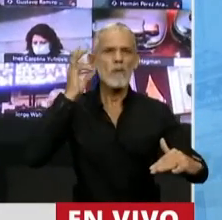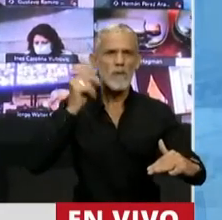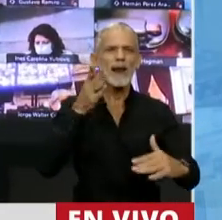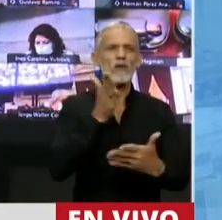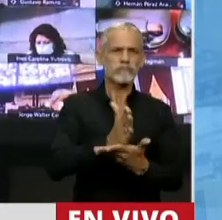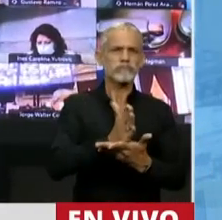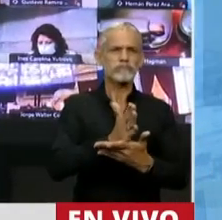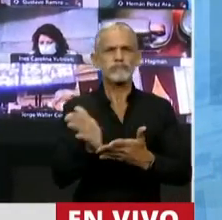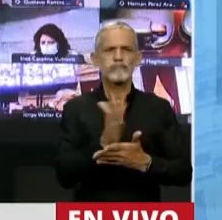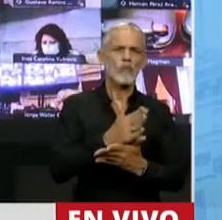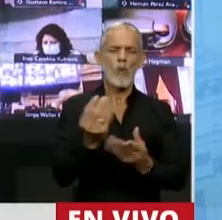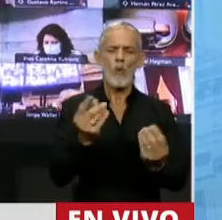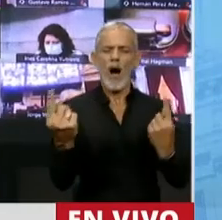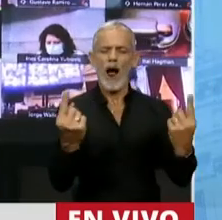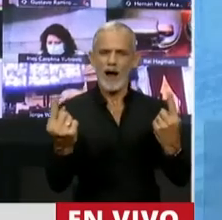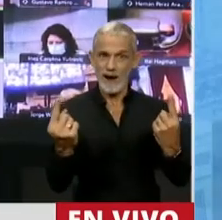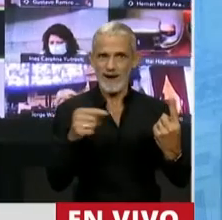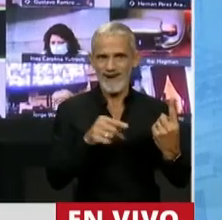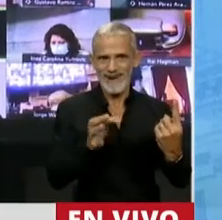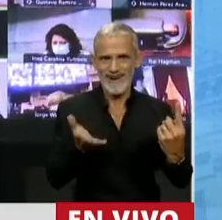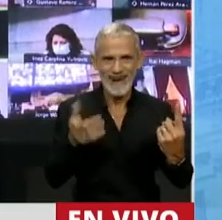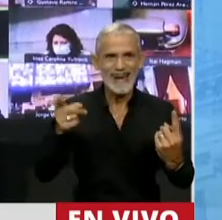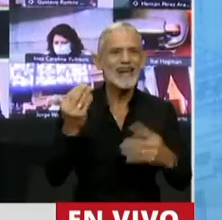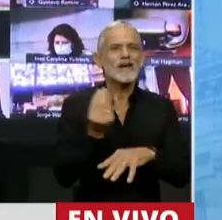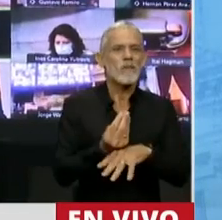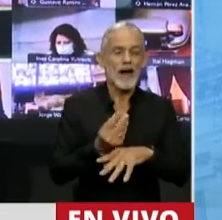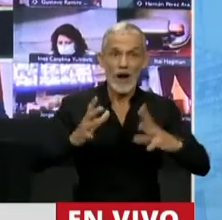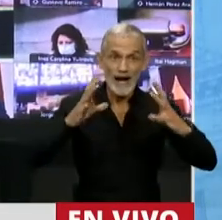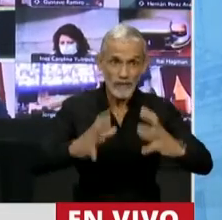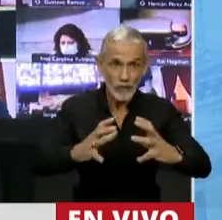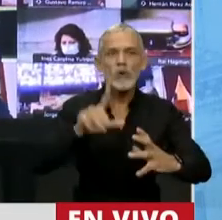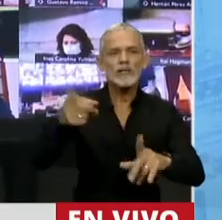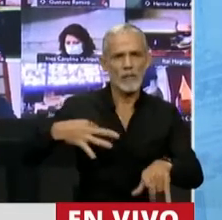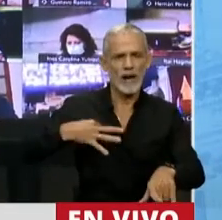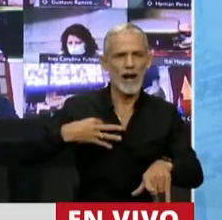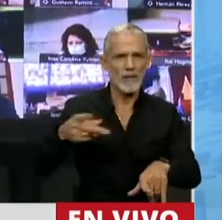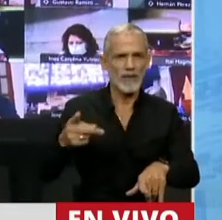Maradona. Eso es lo que él representa en el fútbol y en la vida.